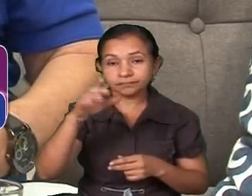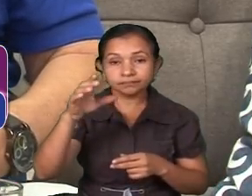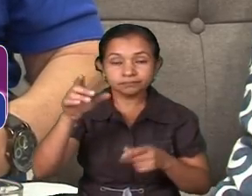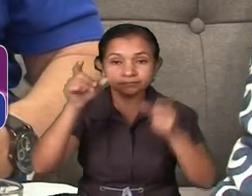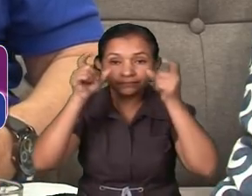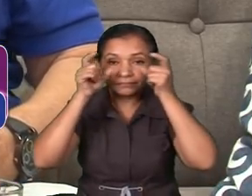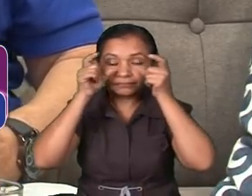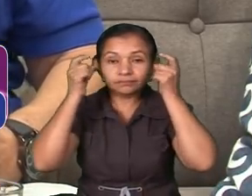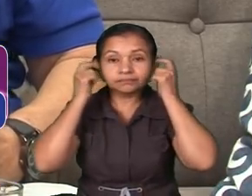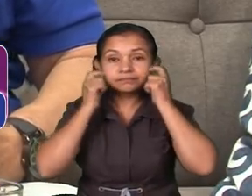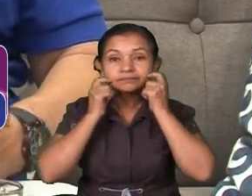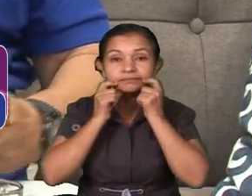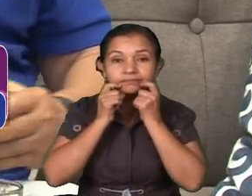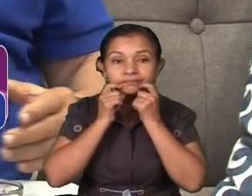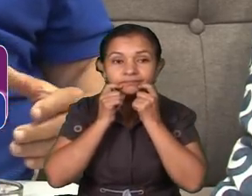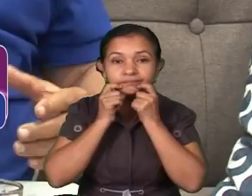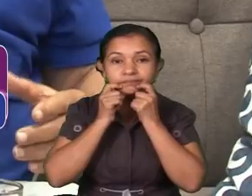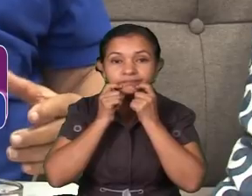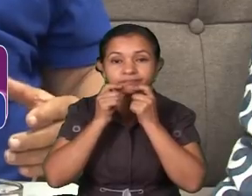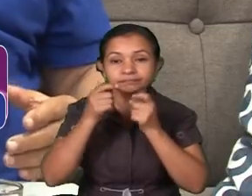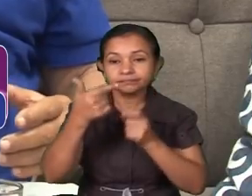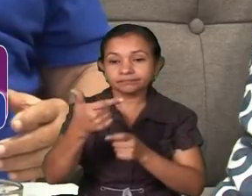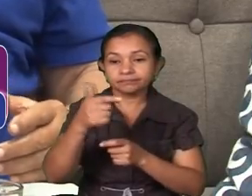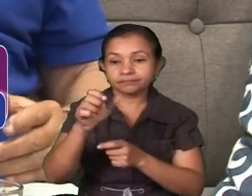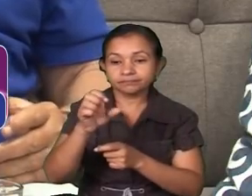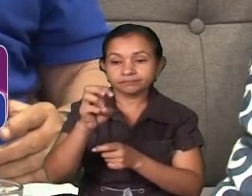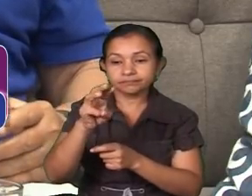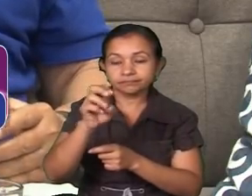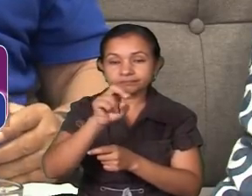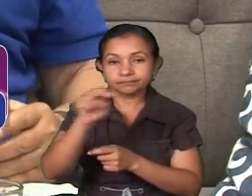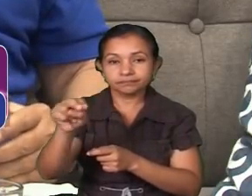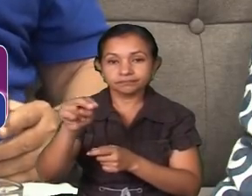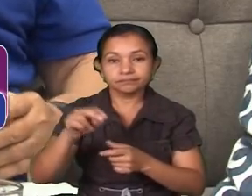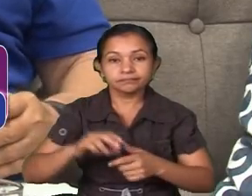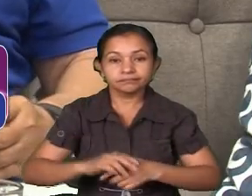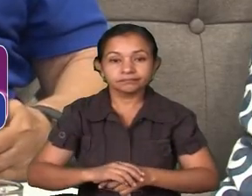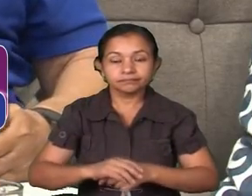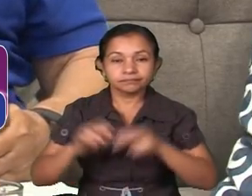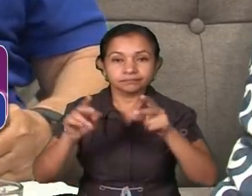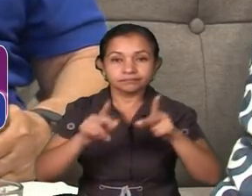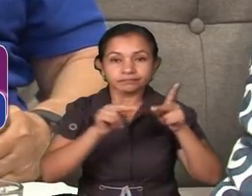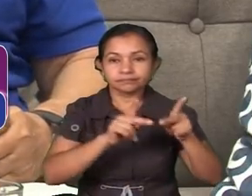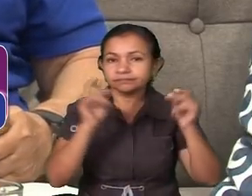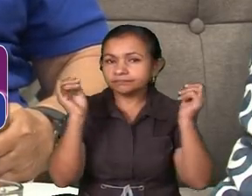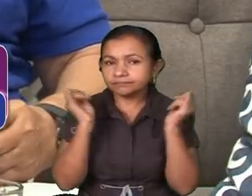Fonseca Amador, como un Germán Pomares, gente así,